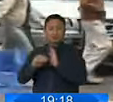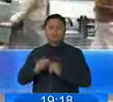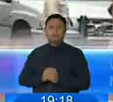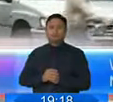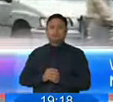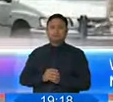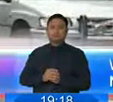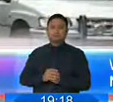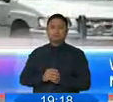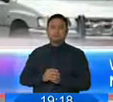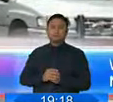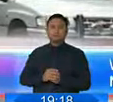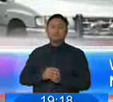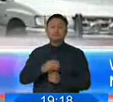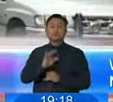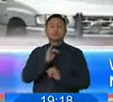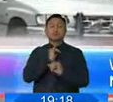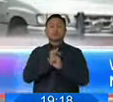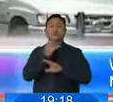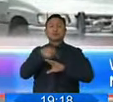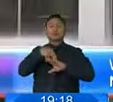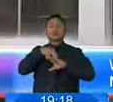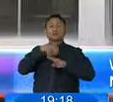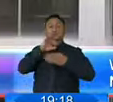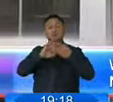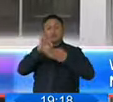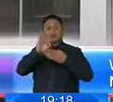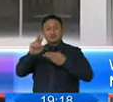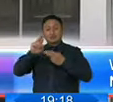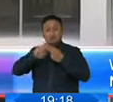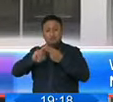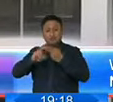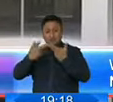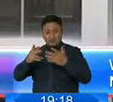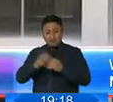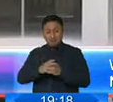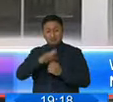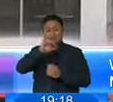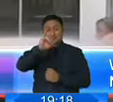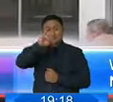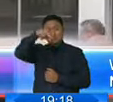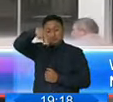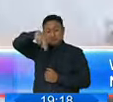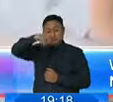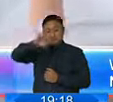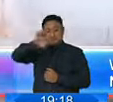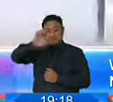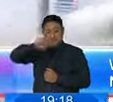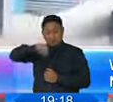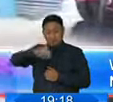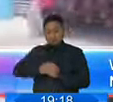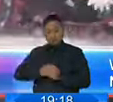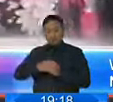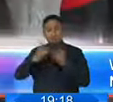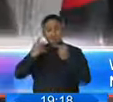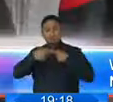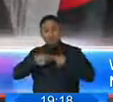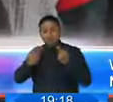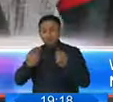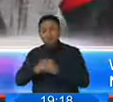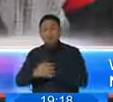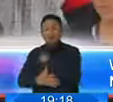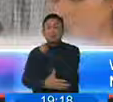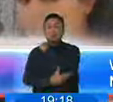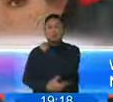Dos días después de que el Instituto Nacional de Estadísticas y Censos publicara las cifras de empleo y pobreza en el Ecuador, en donde se detalló que la pobreza